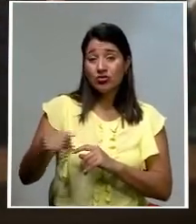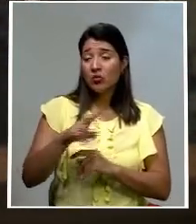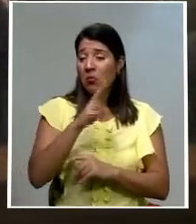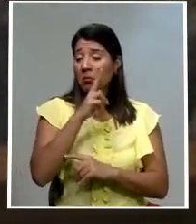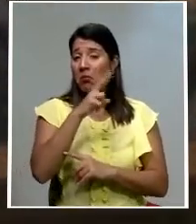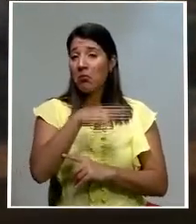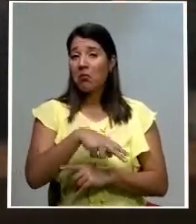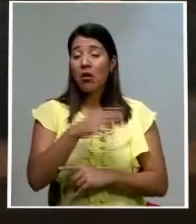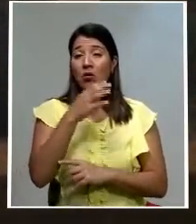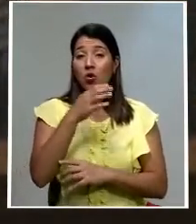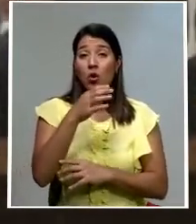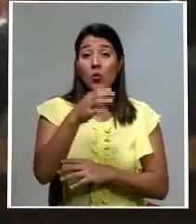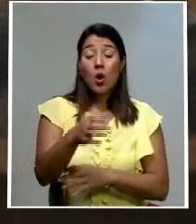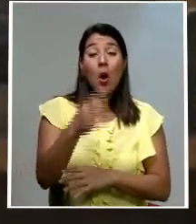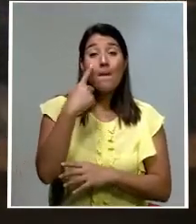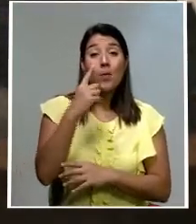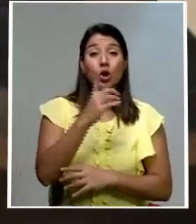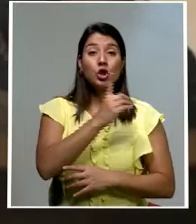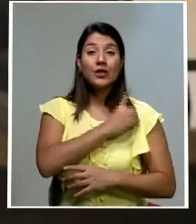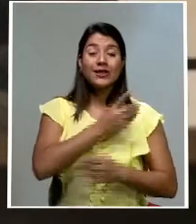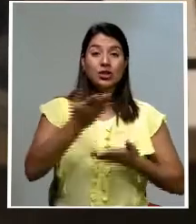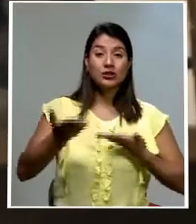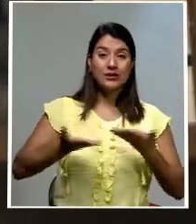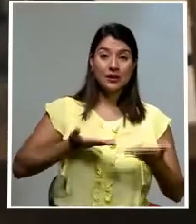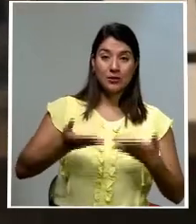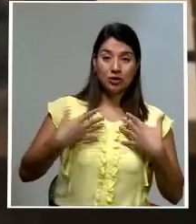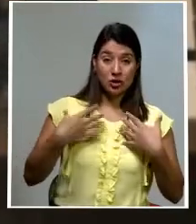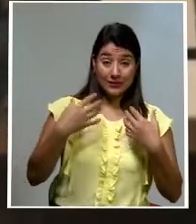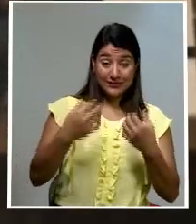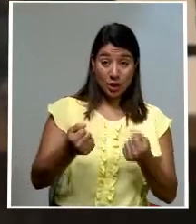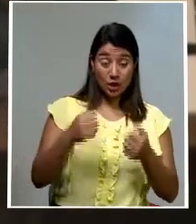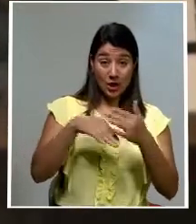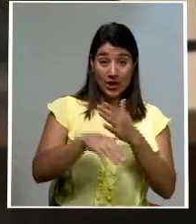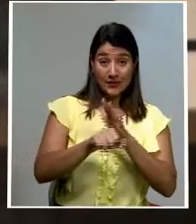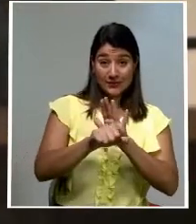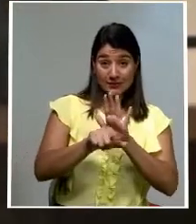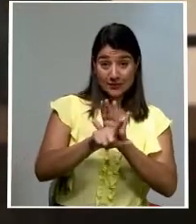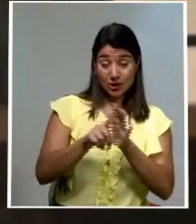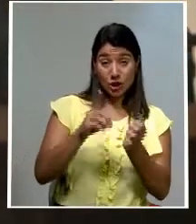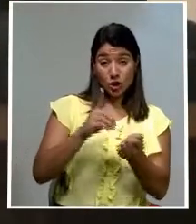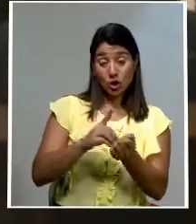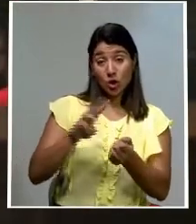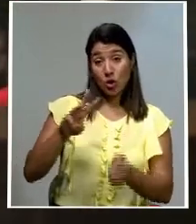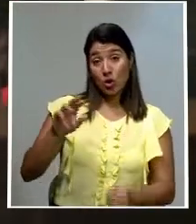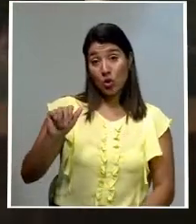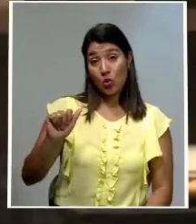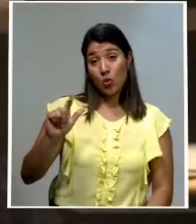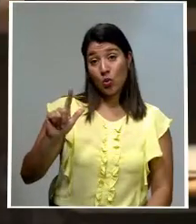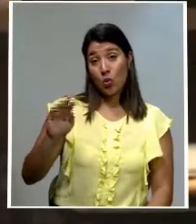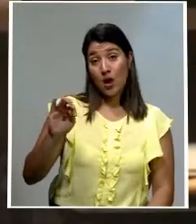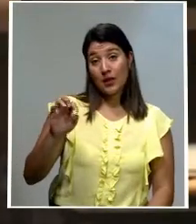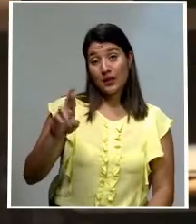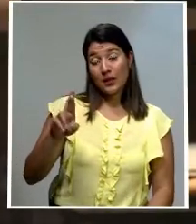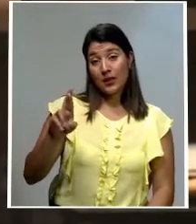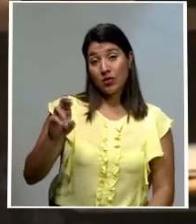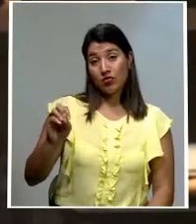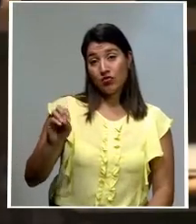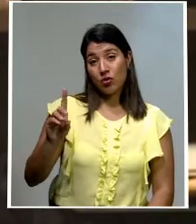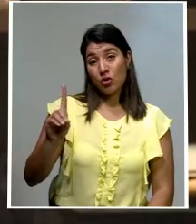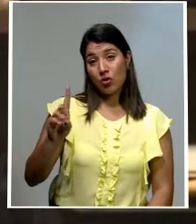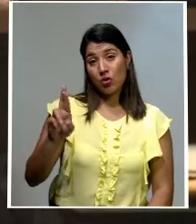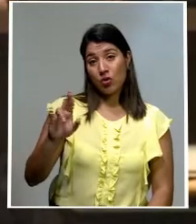las recomendaciones del director de Servicios de Salud de la Asamblea Legislativa, Walter Rodríguez Araya, y del